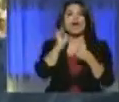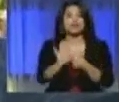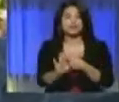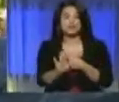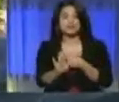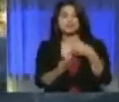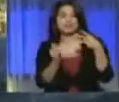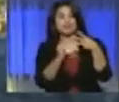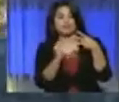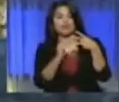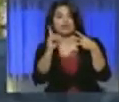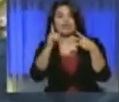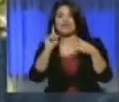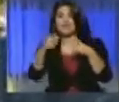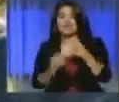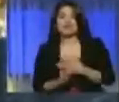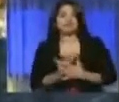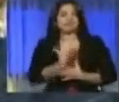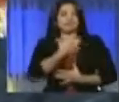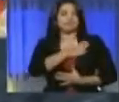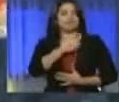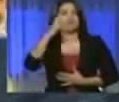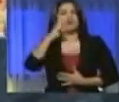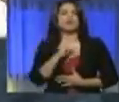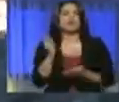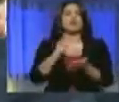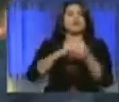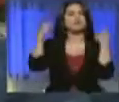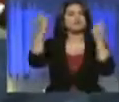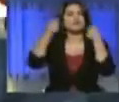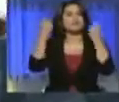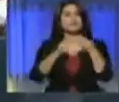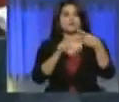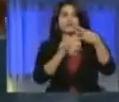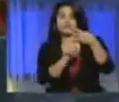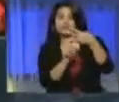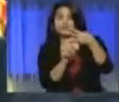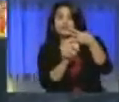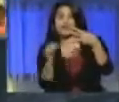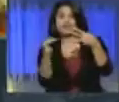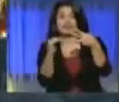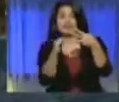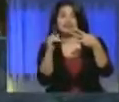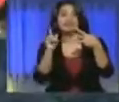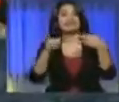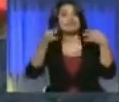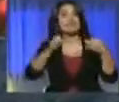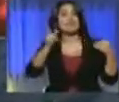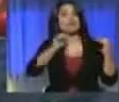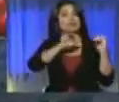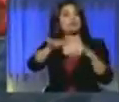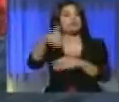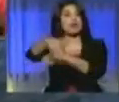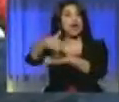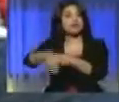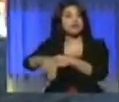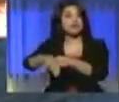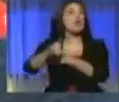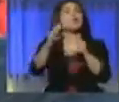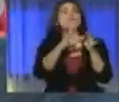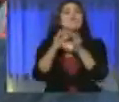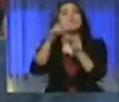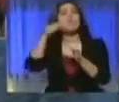renaciendo, renacimiento del bolivarianismo. Línea 3, en la calle, unidad popular,